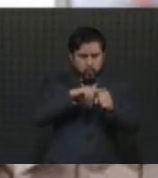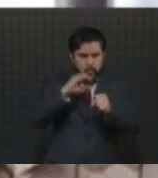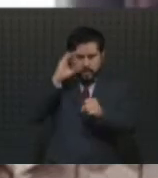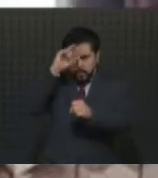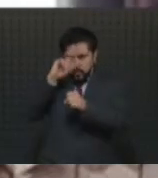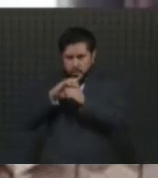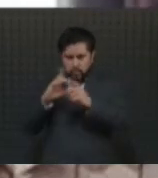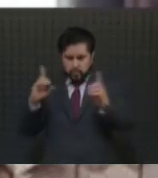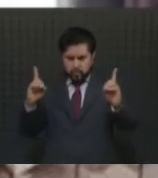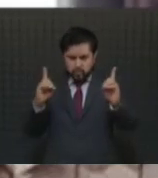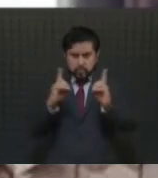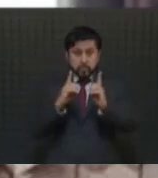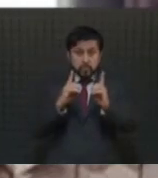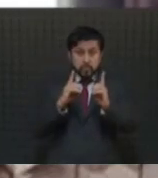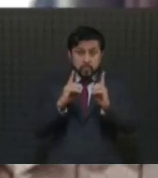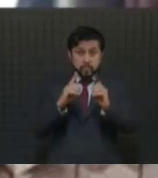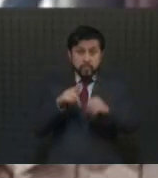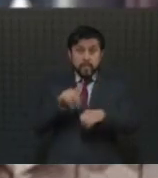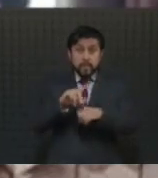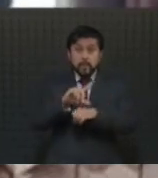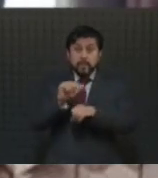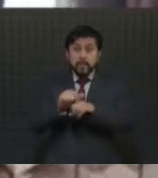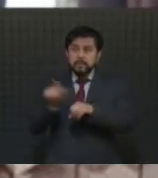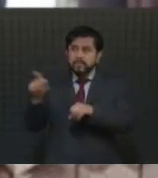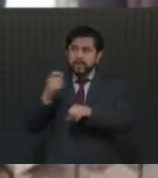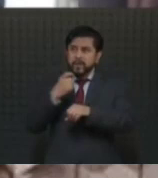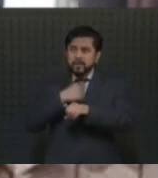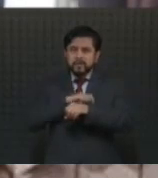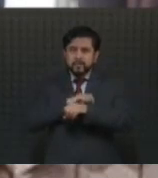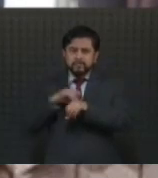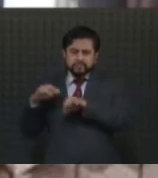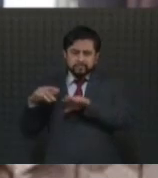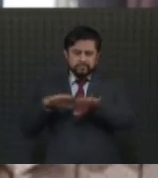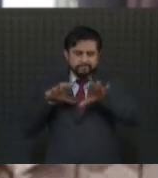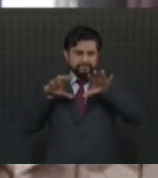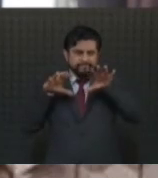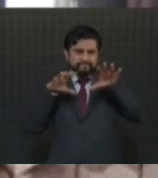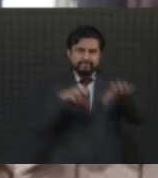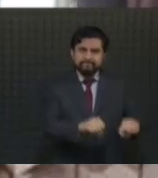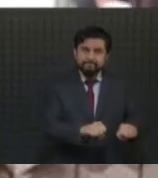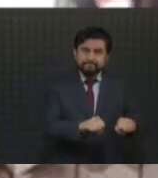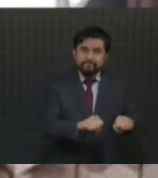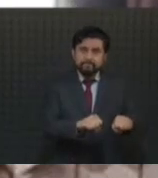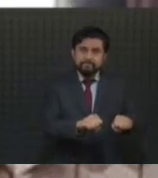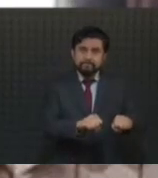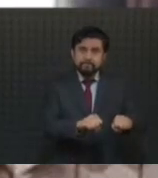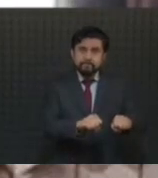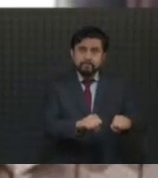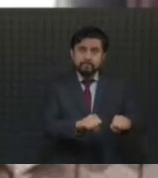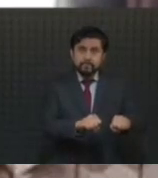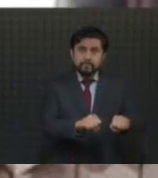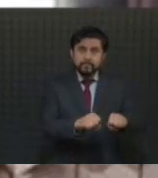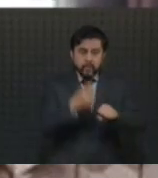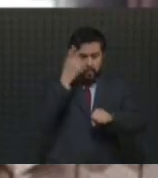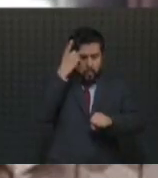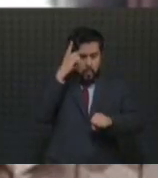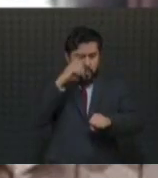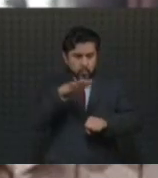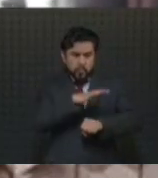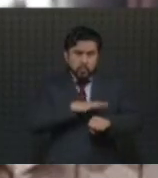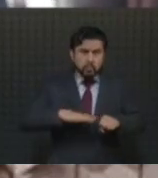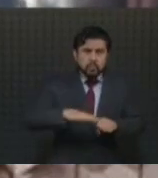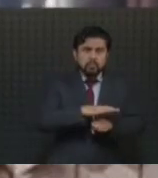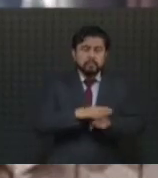Aprovecho también para decir, ya que estamos en el debate de este evento que hubo